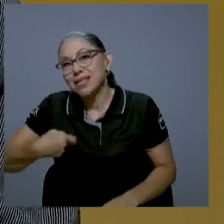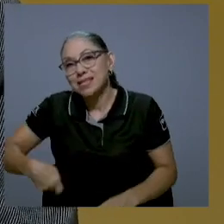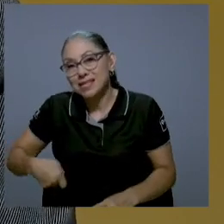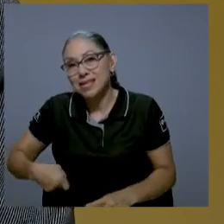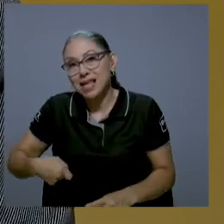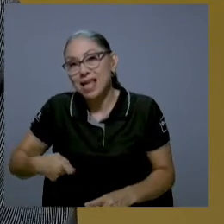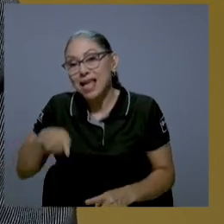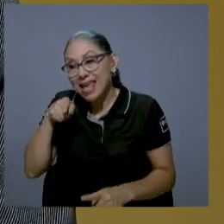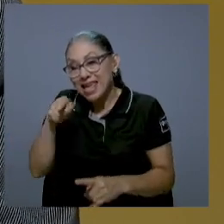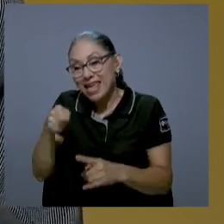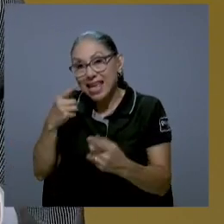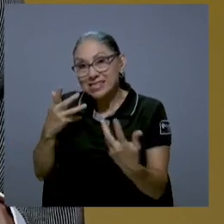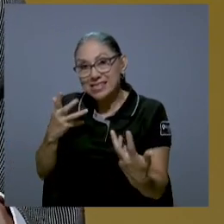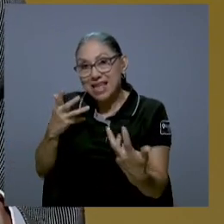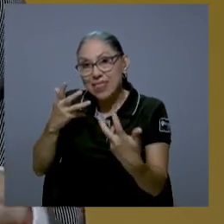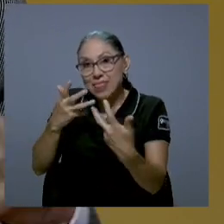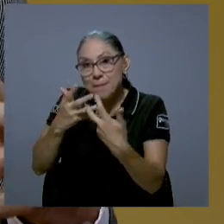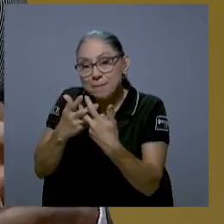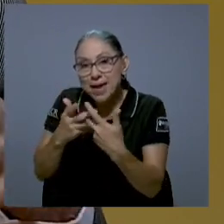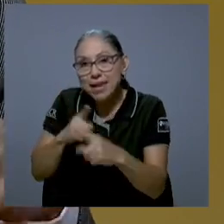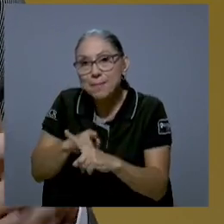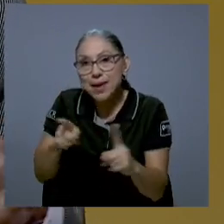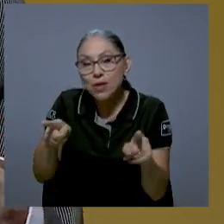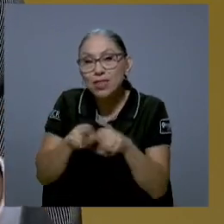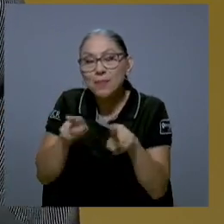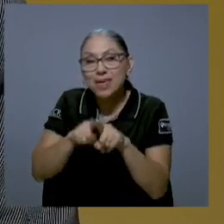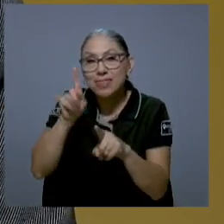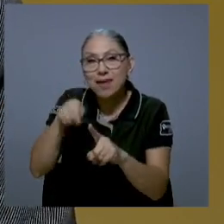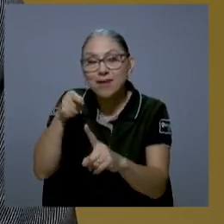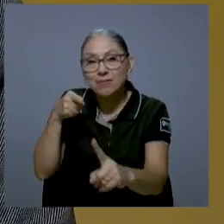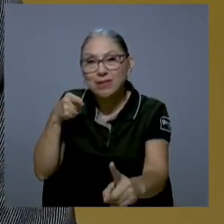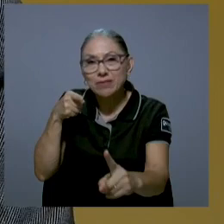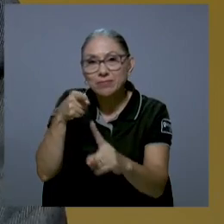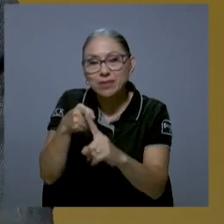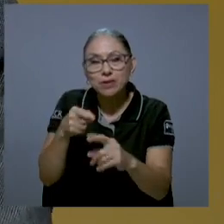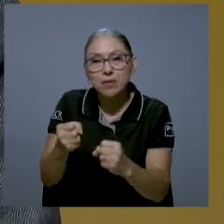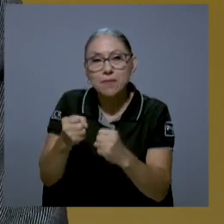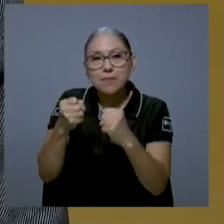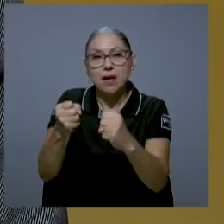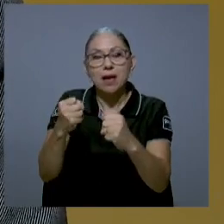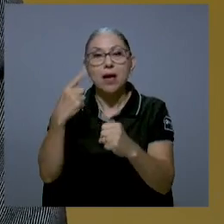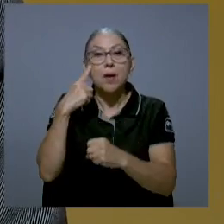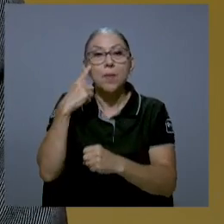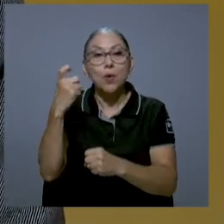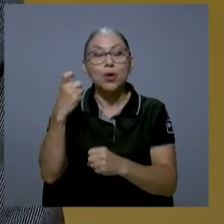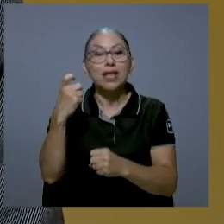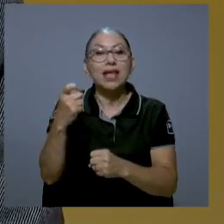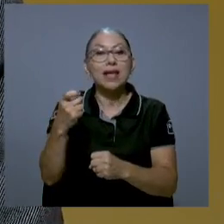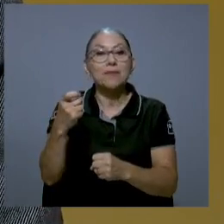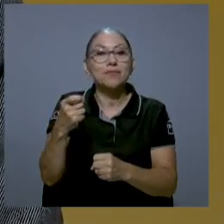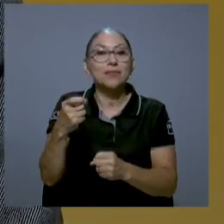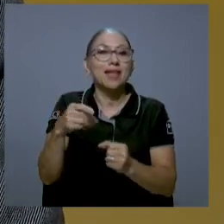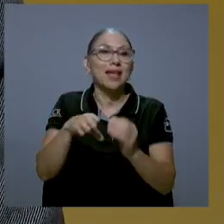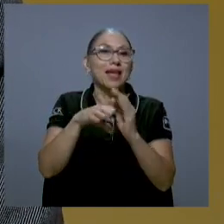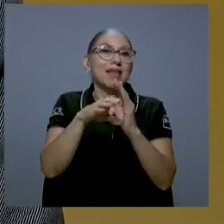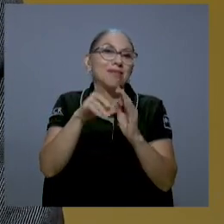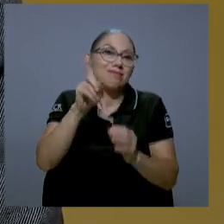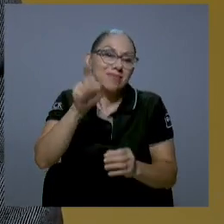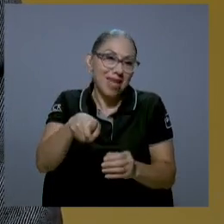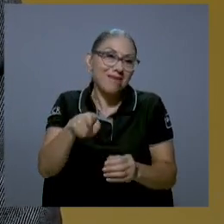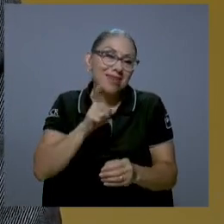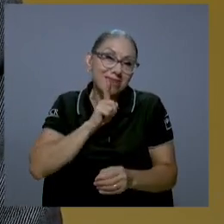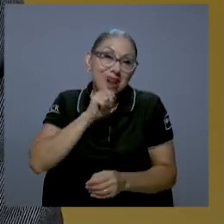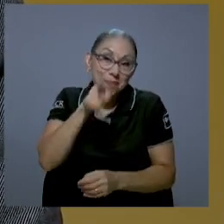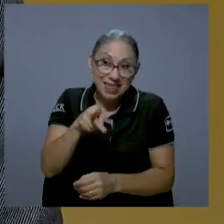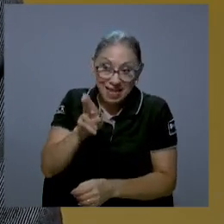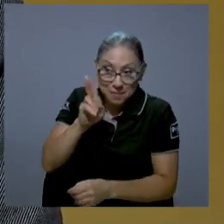régimen presidencialista, pero en otro sentido hay que apuntalarlo porque, como en el caso que dije, de que sea efectivamente el Poder